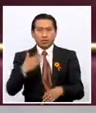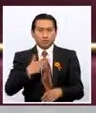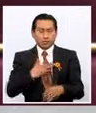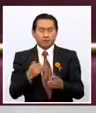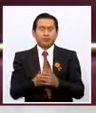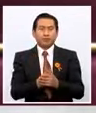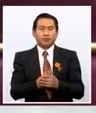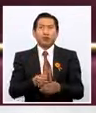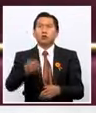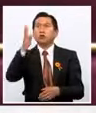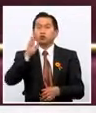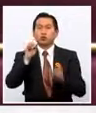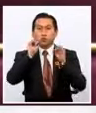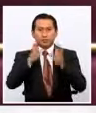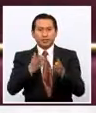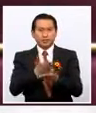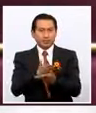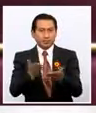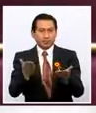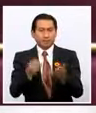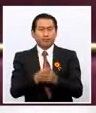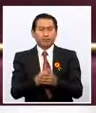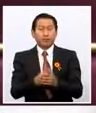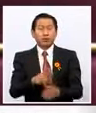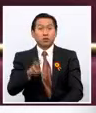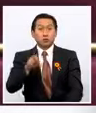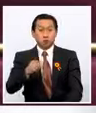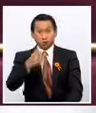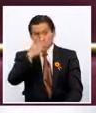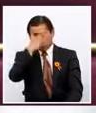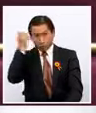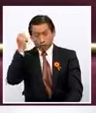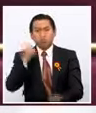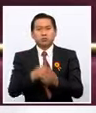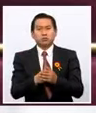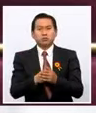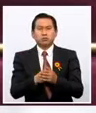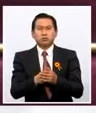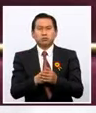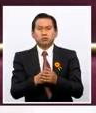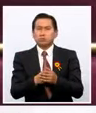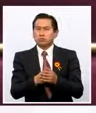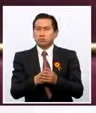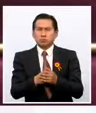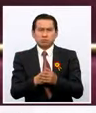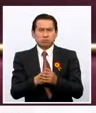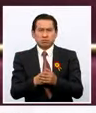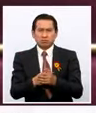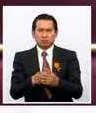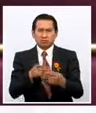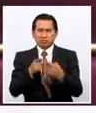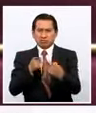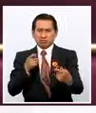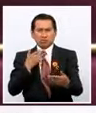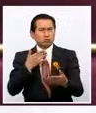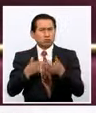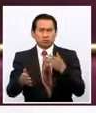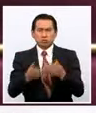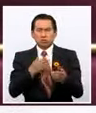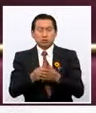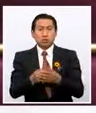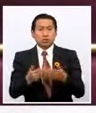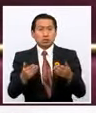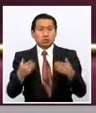dios los bendiga y no olvidemos que más allá de nuestras diferencias tenemos